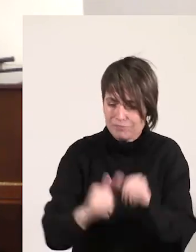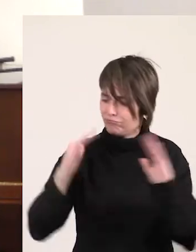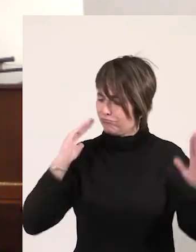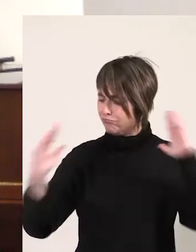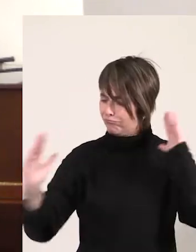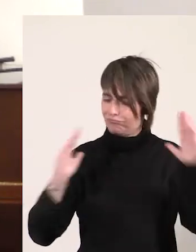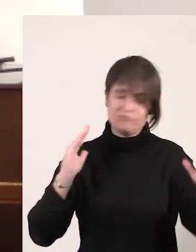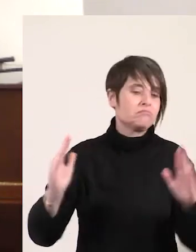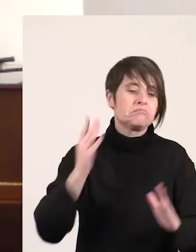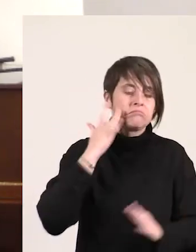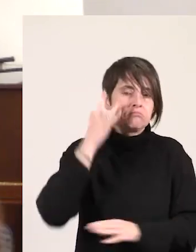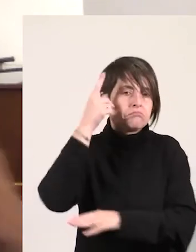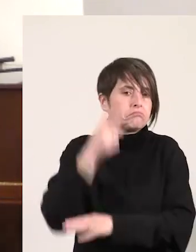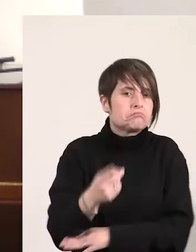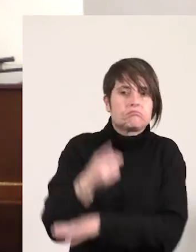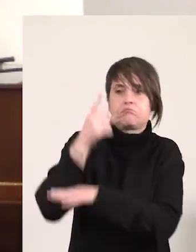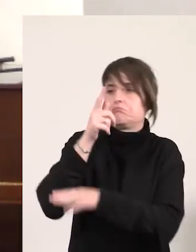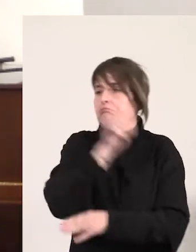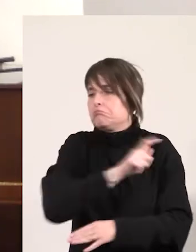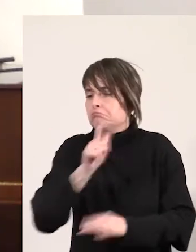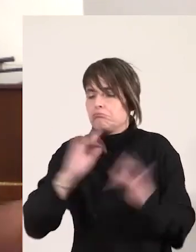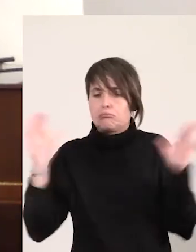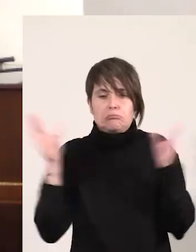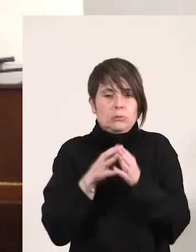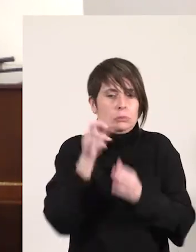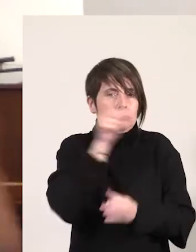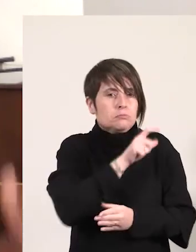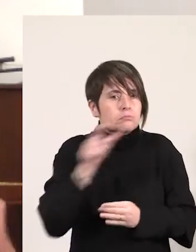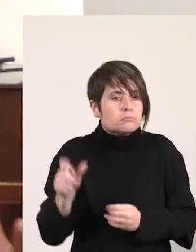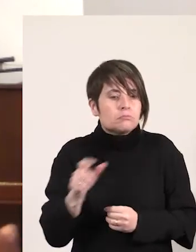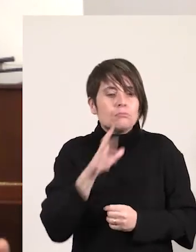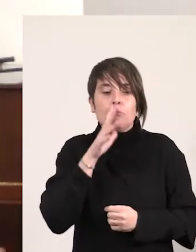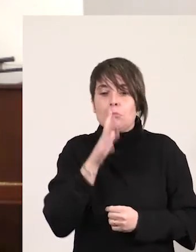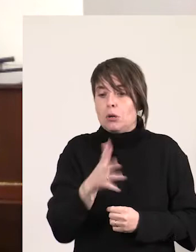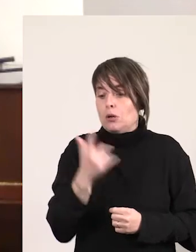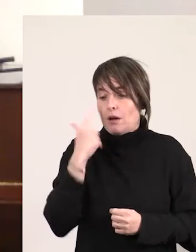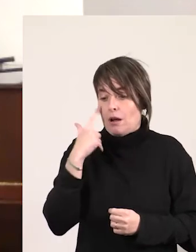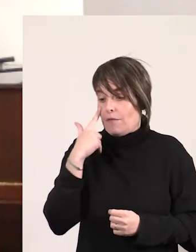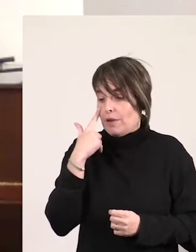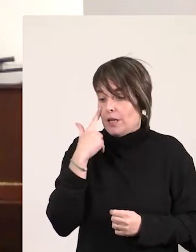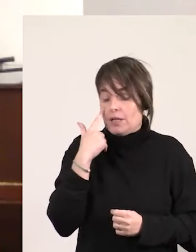a lo largo de la historia prácticamente en todos los grandes imperios o civilizaciones,